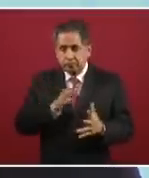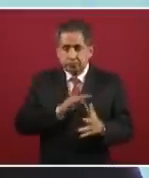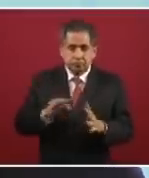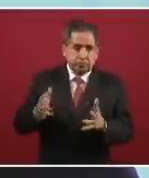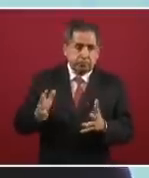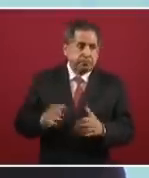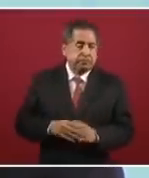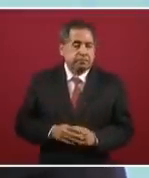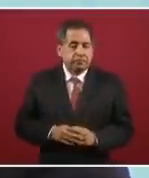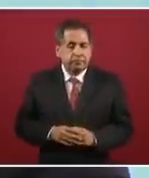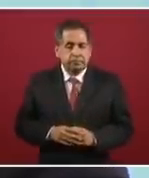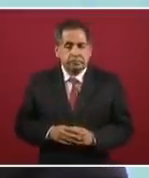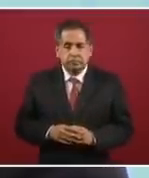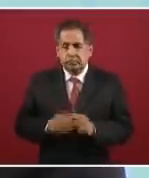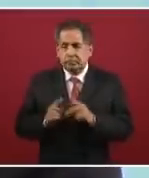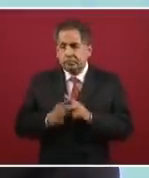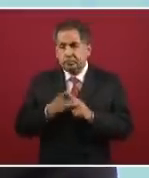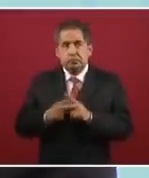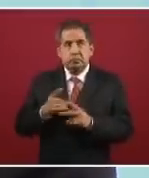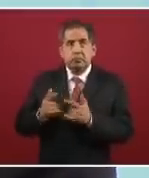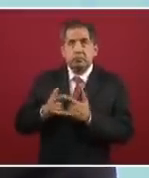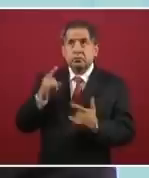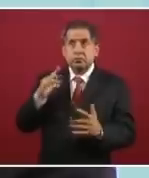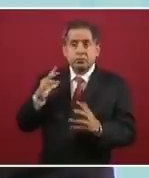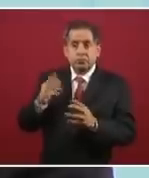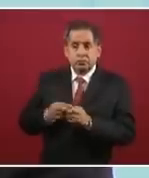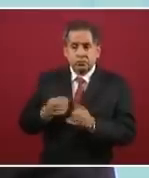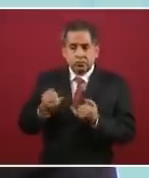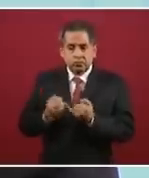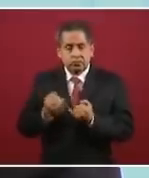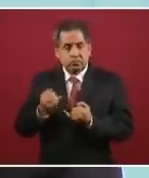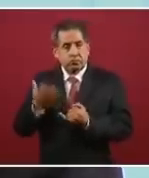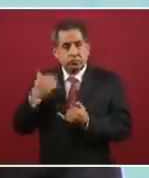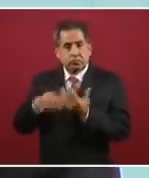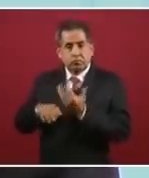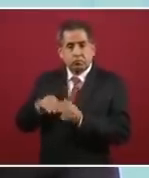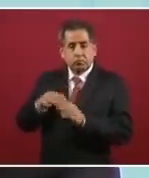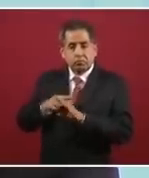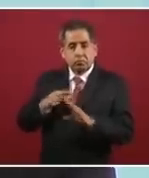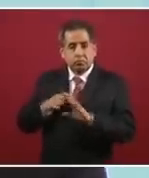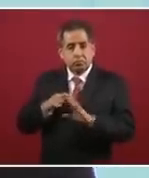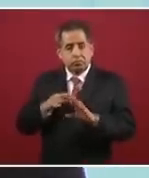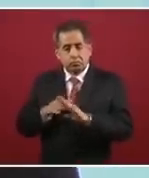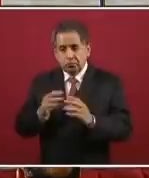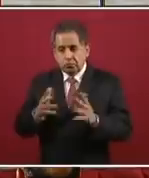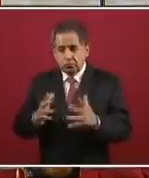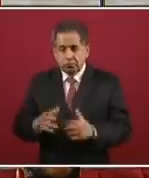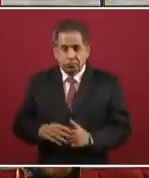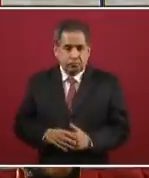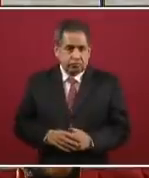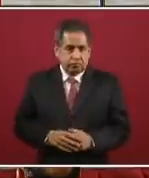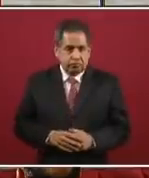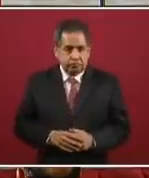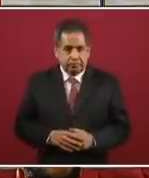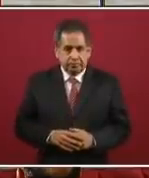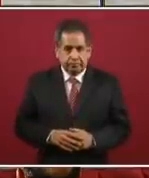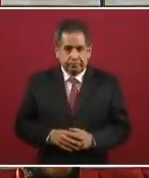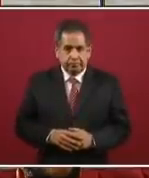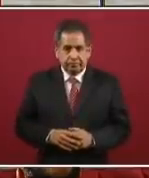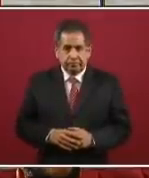aproximadamente a los promedios históricos de los flujos migratorios hacia Estados Unidos.